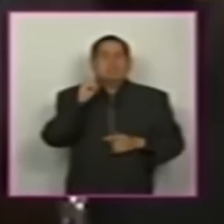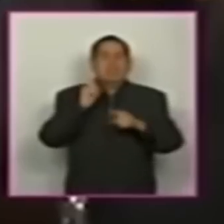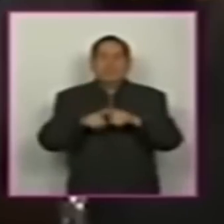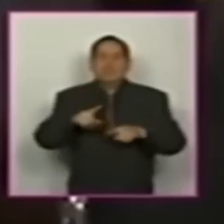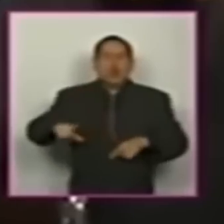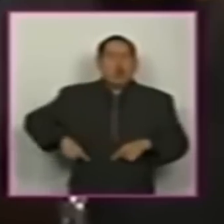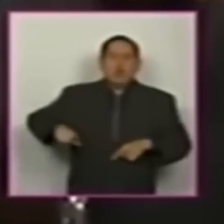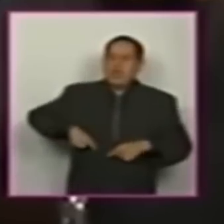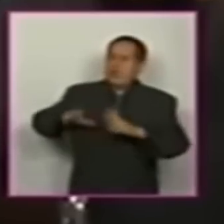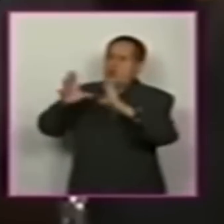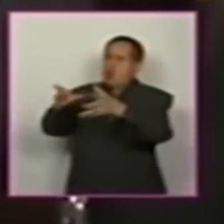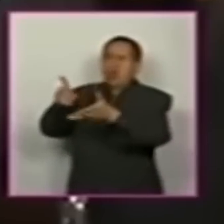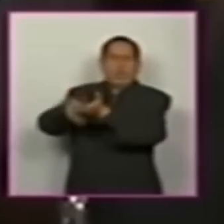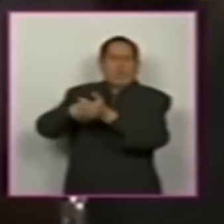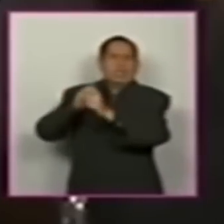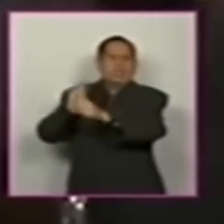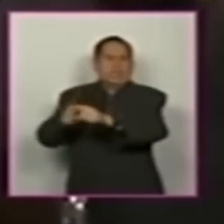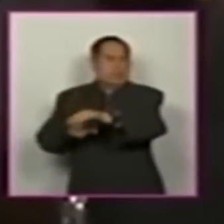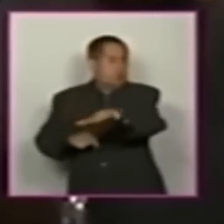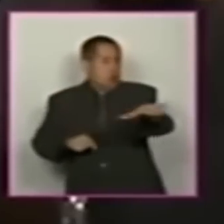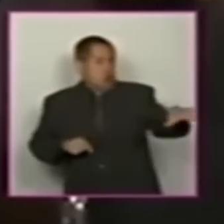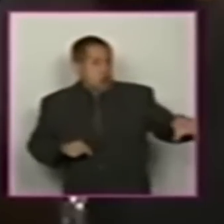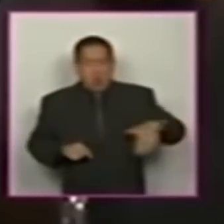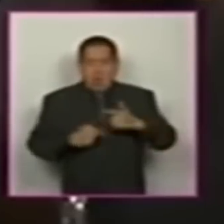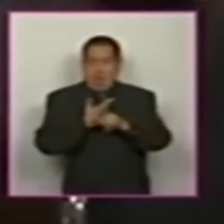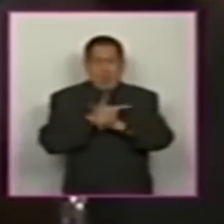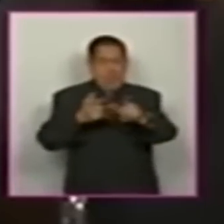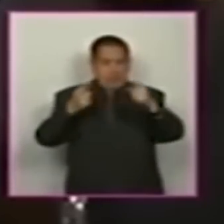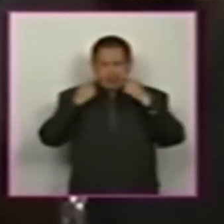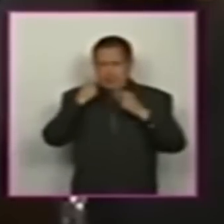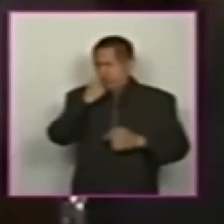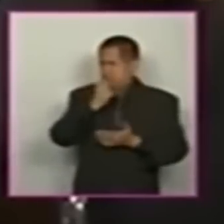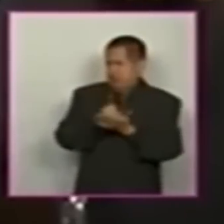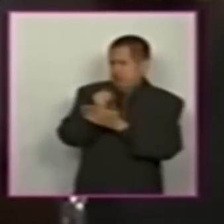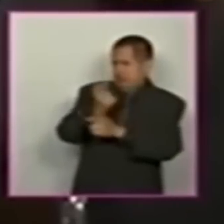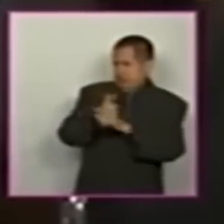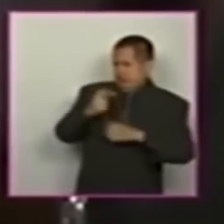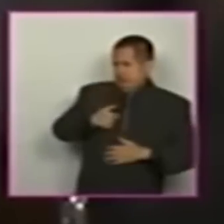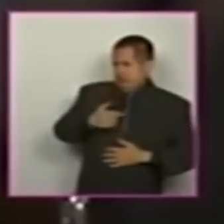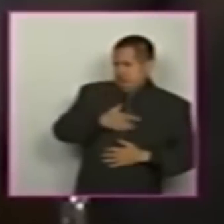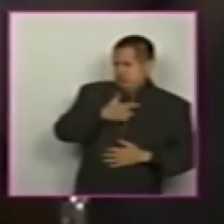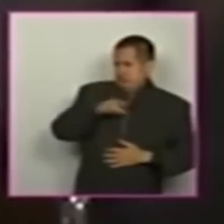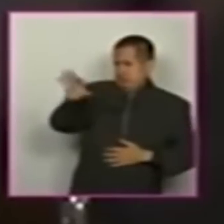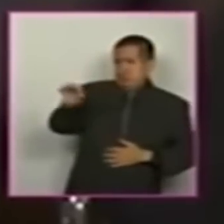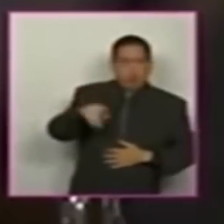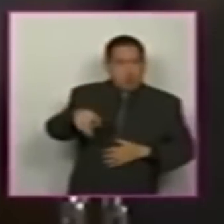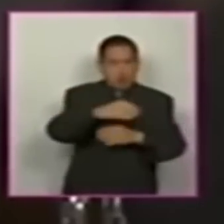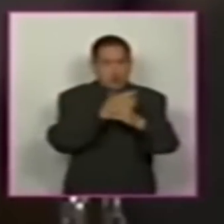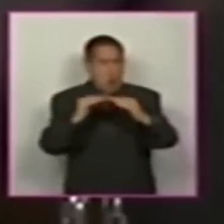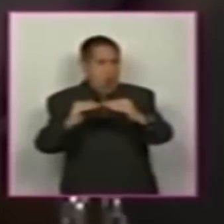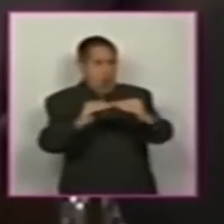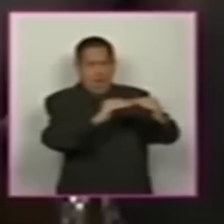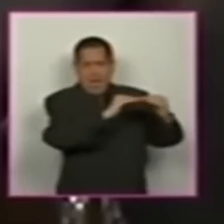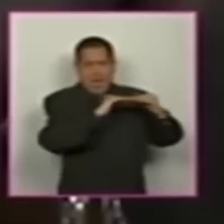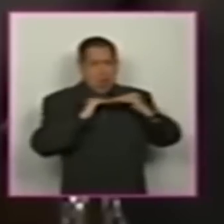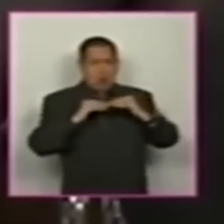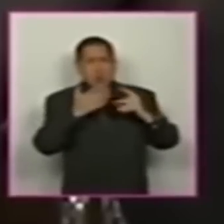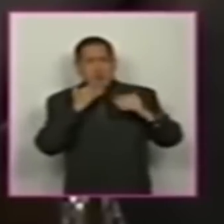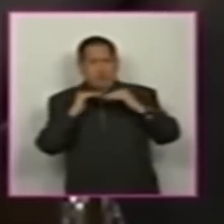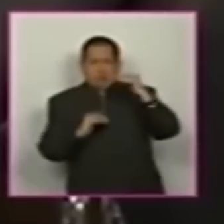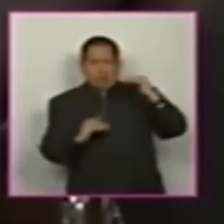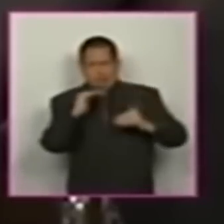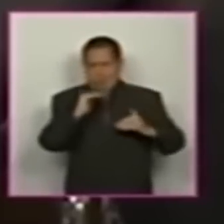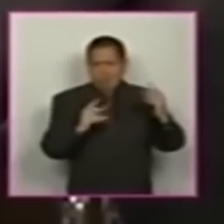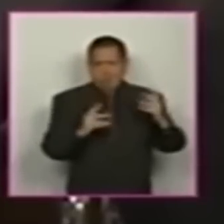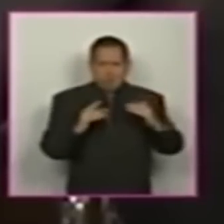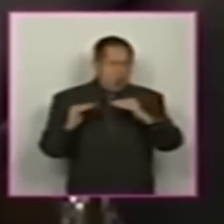presidente esté siendo un vocero de la campaña de Morena, ustedes tendrían que notificar directamente al área de la presidencia o con la notificación que ya se hizo al área de comunicación social es